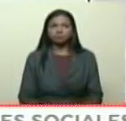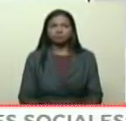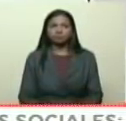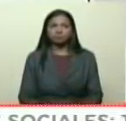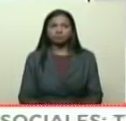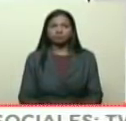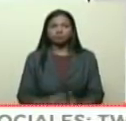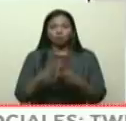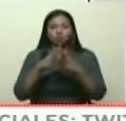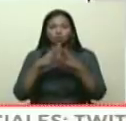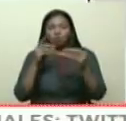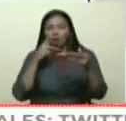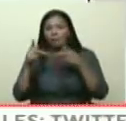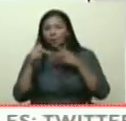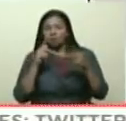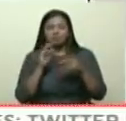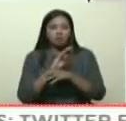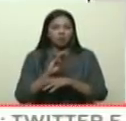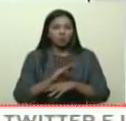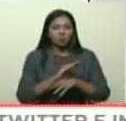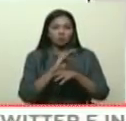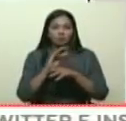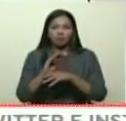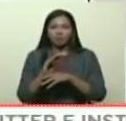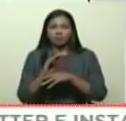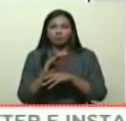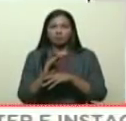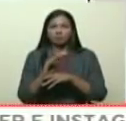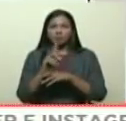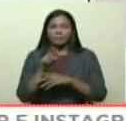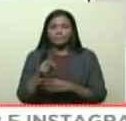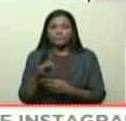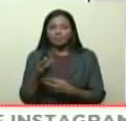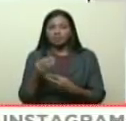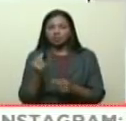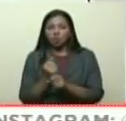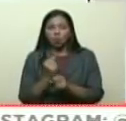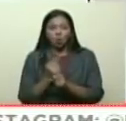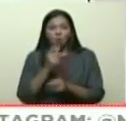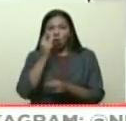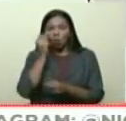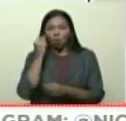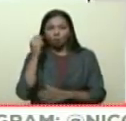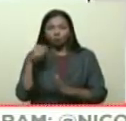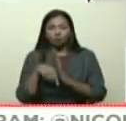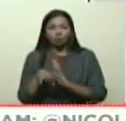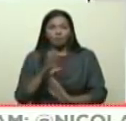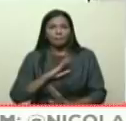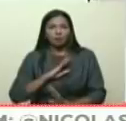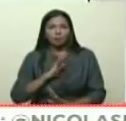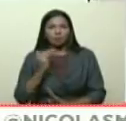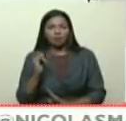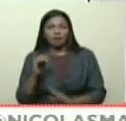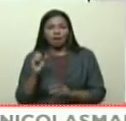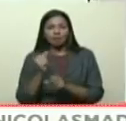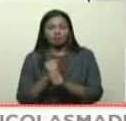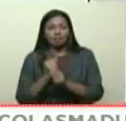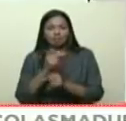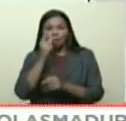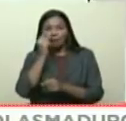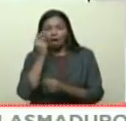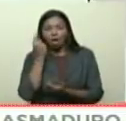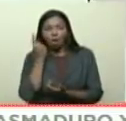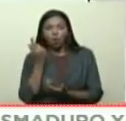toda la política de protección de los trabajadores, un fondo de protección del trabajador y la